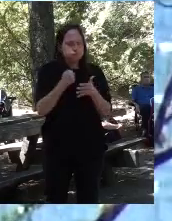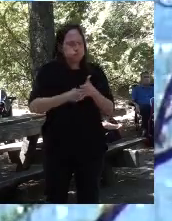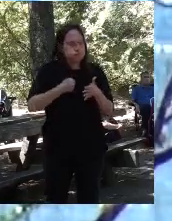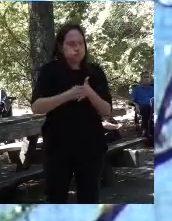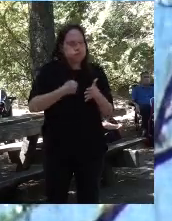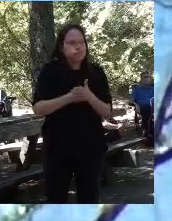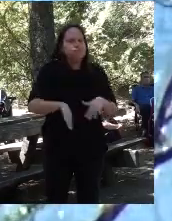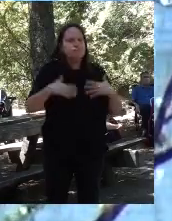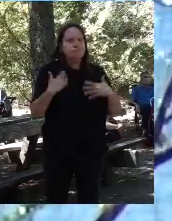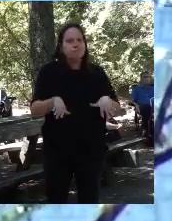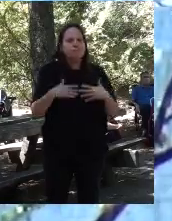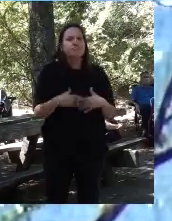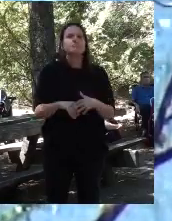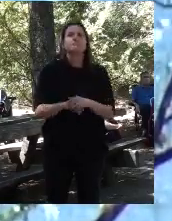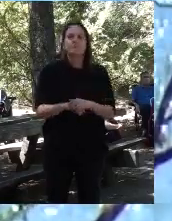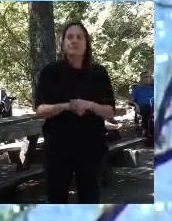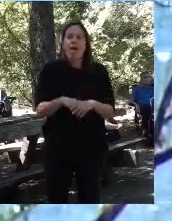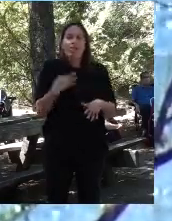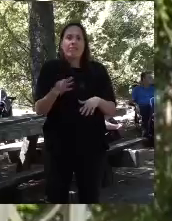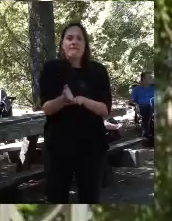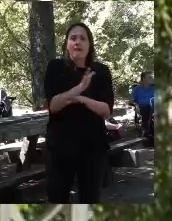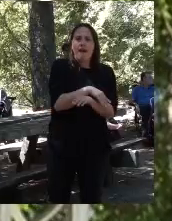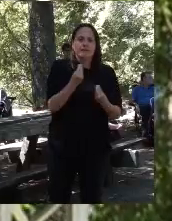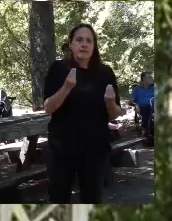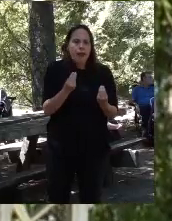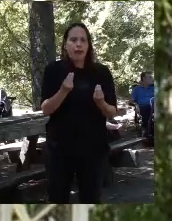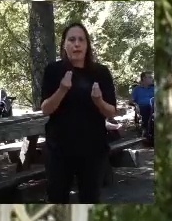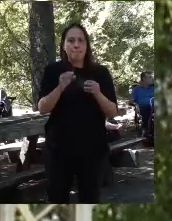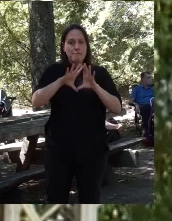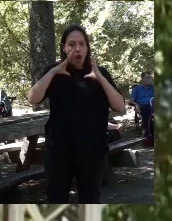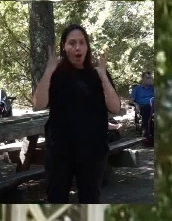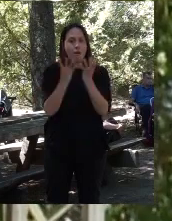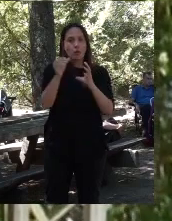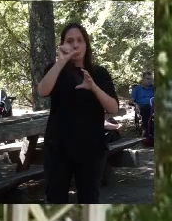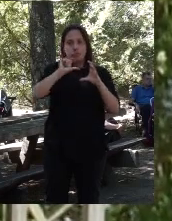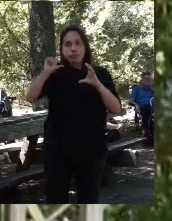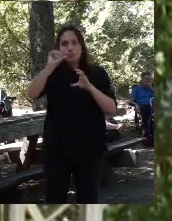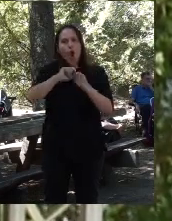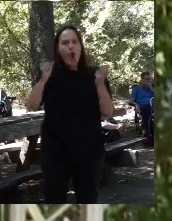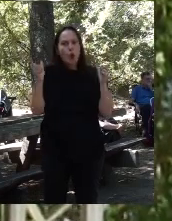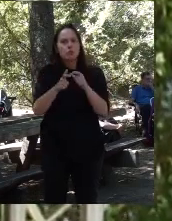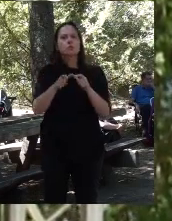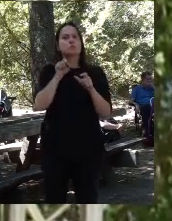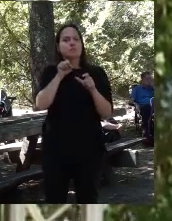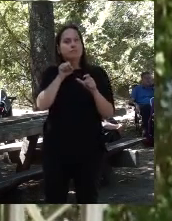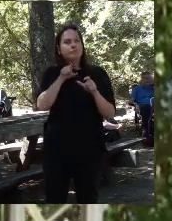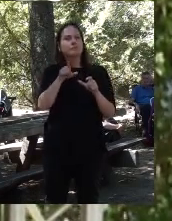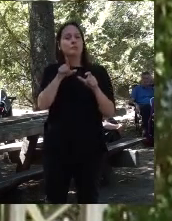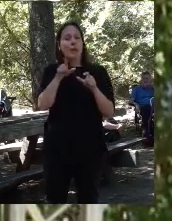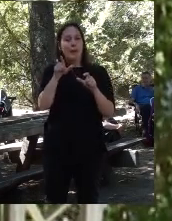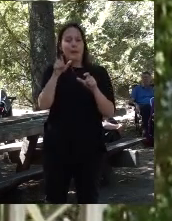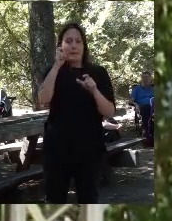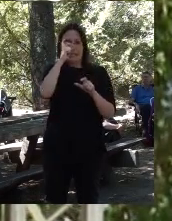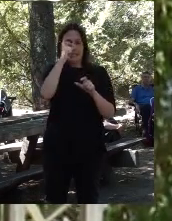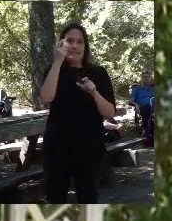ardua, porque tienen que ser aprobadas por consenso por una comisión constituida por